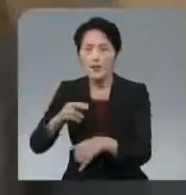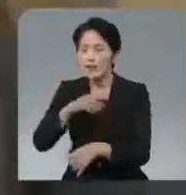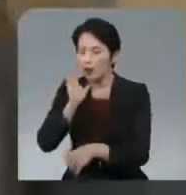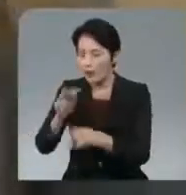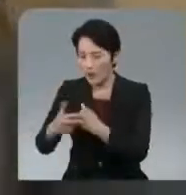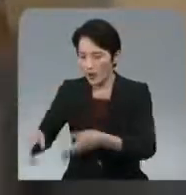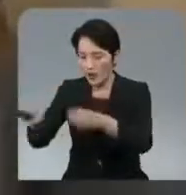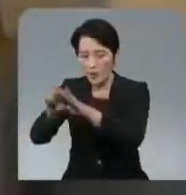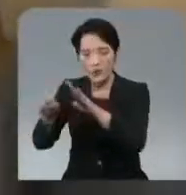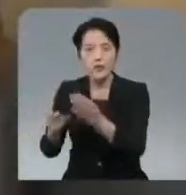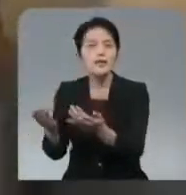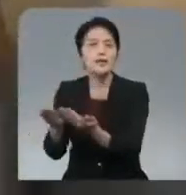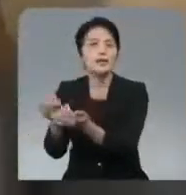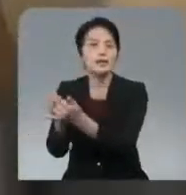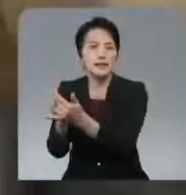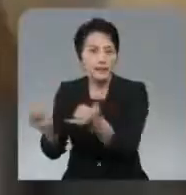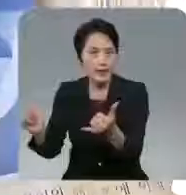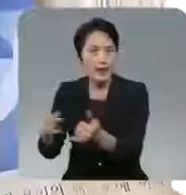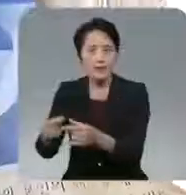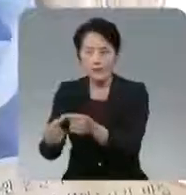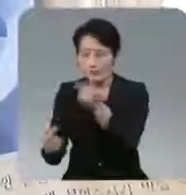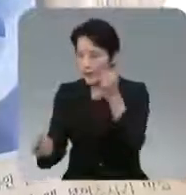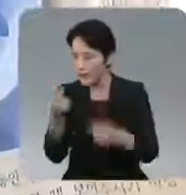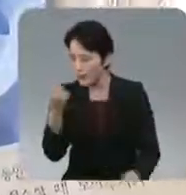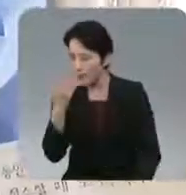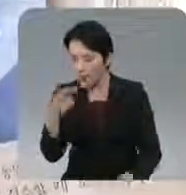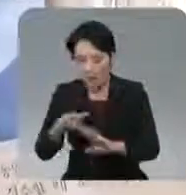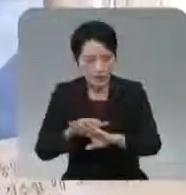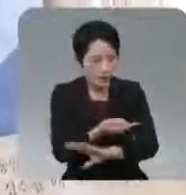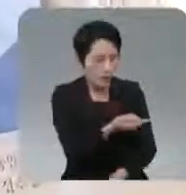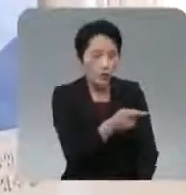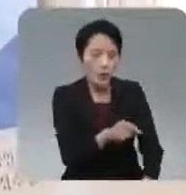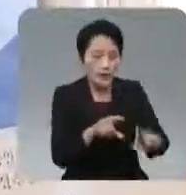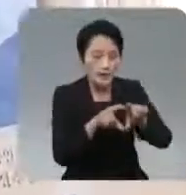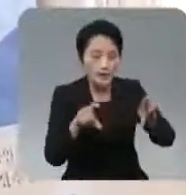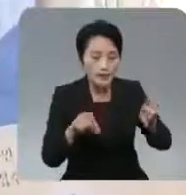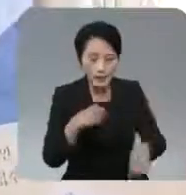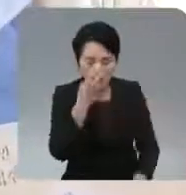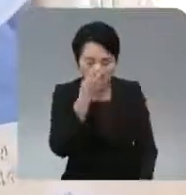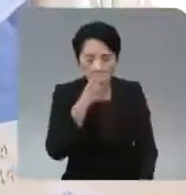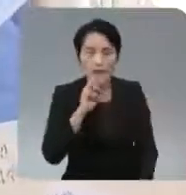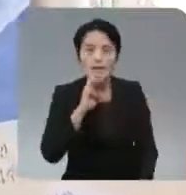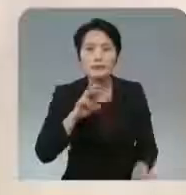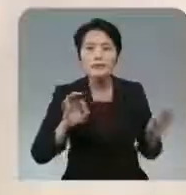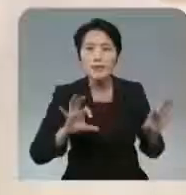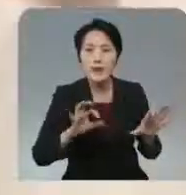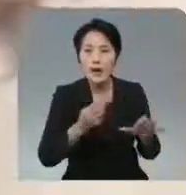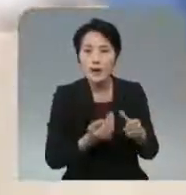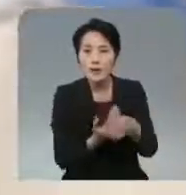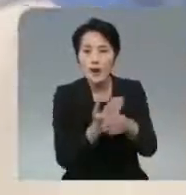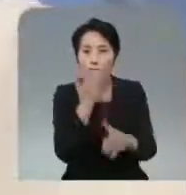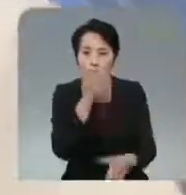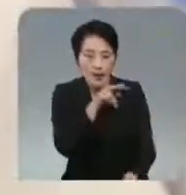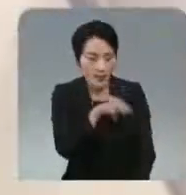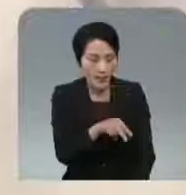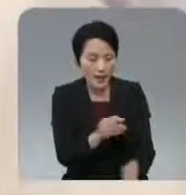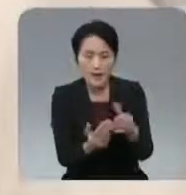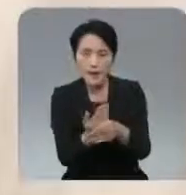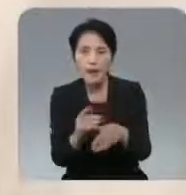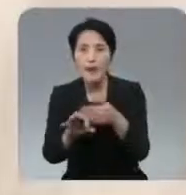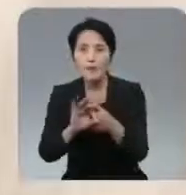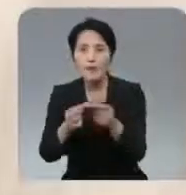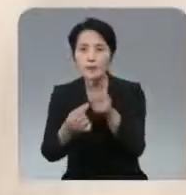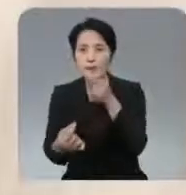192 casos sin incluir los 54 recientemente detectados en el exterior en concreto los efectivos de la unidad change